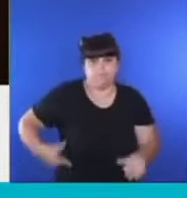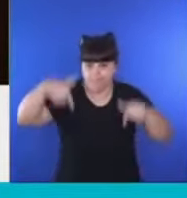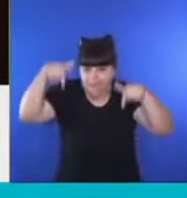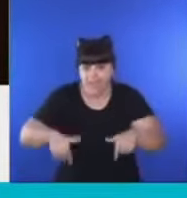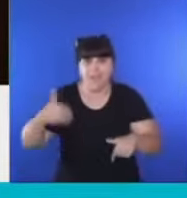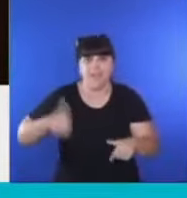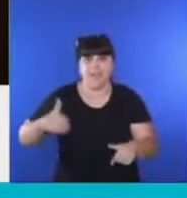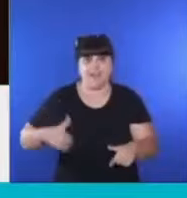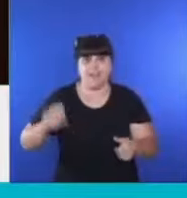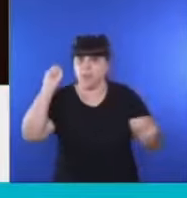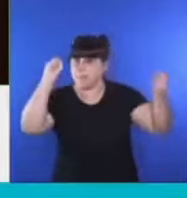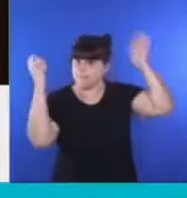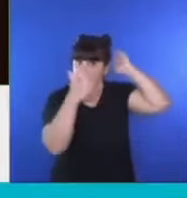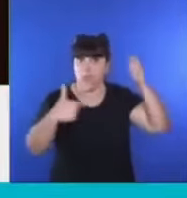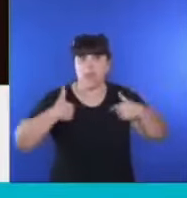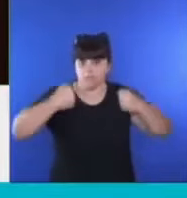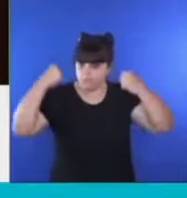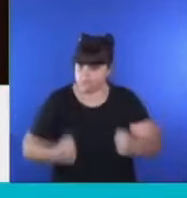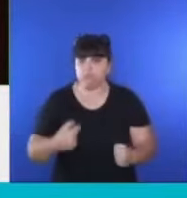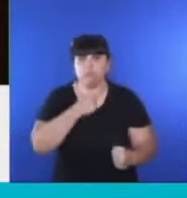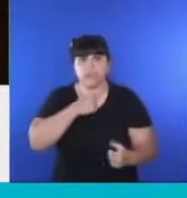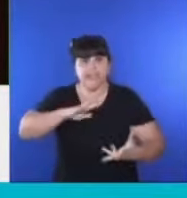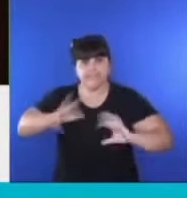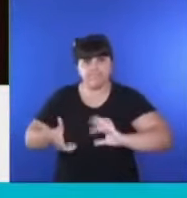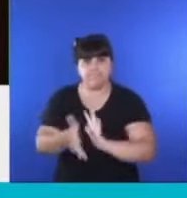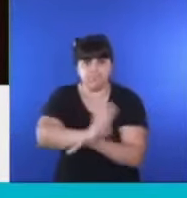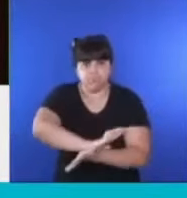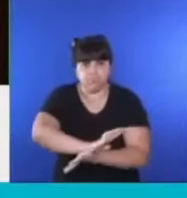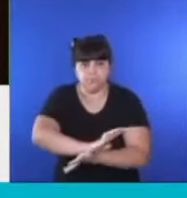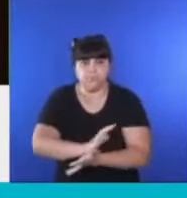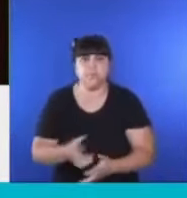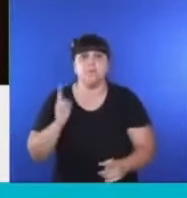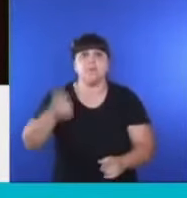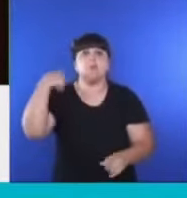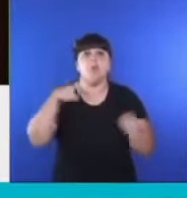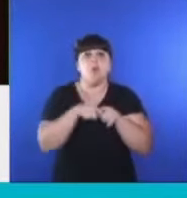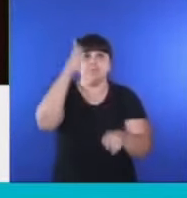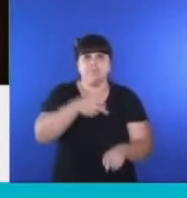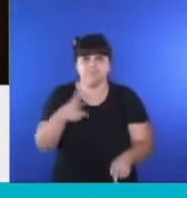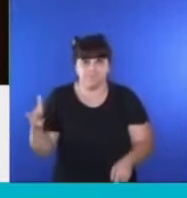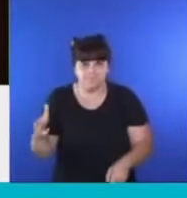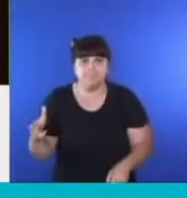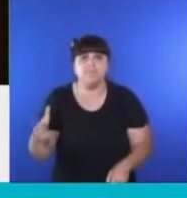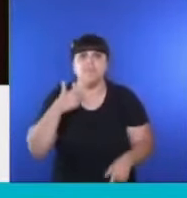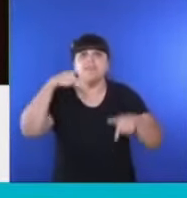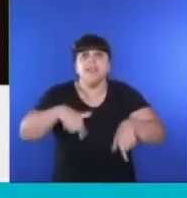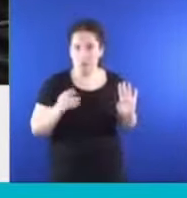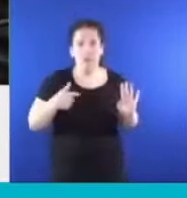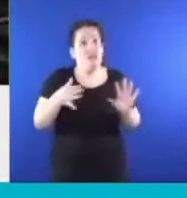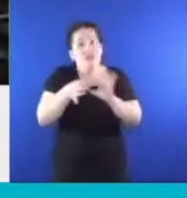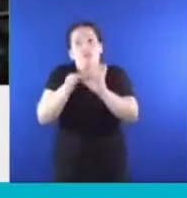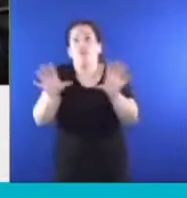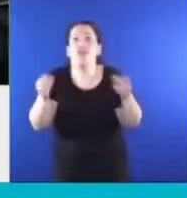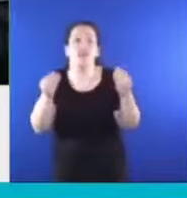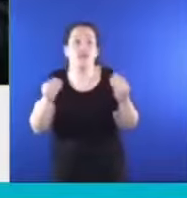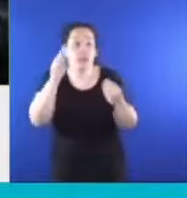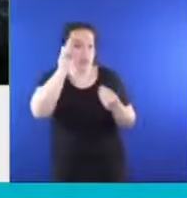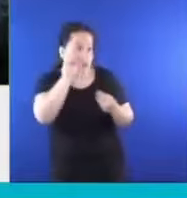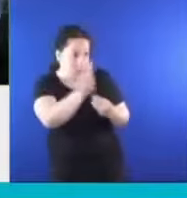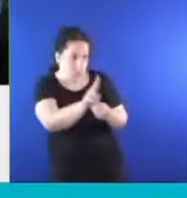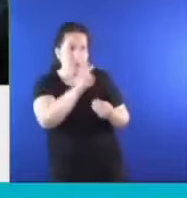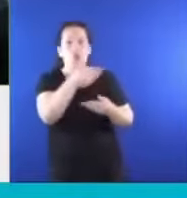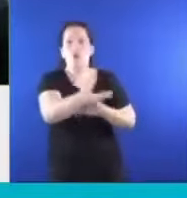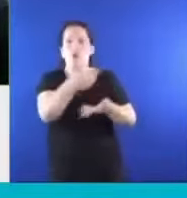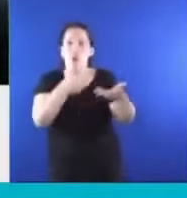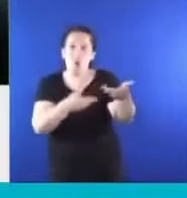en Argentina Milei se propone destruir desde dentro. Como señala el Papa Francisco, en esta etapa de la historia el Estado es más necesario